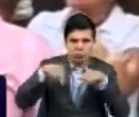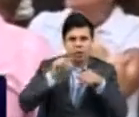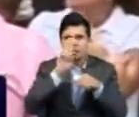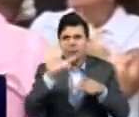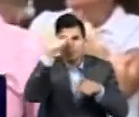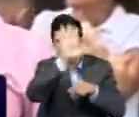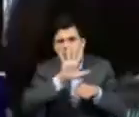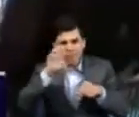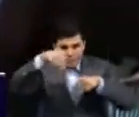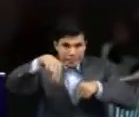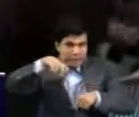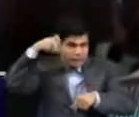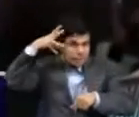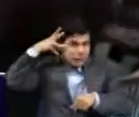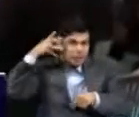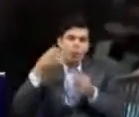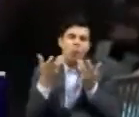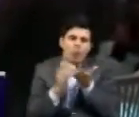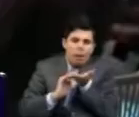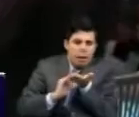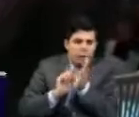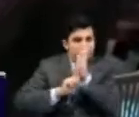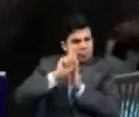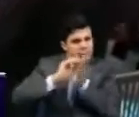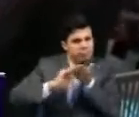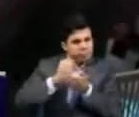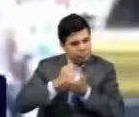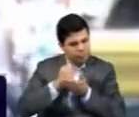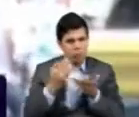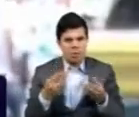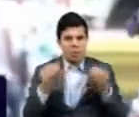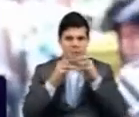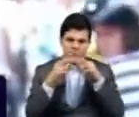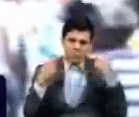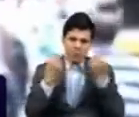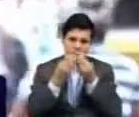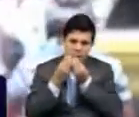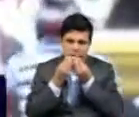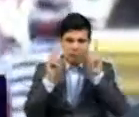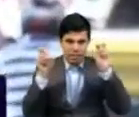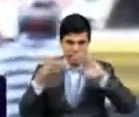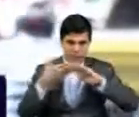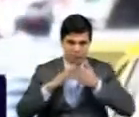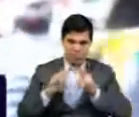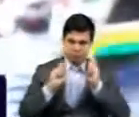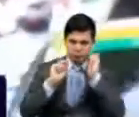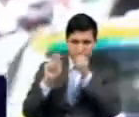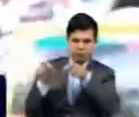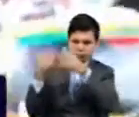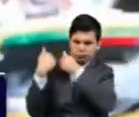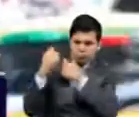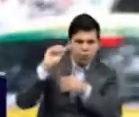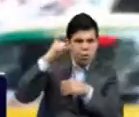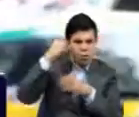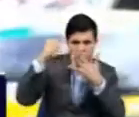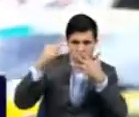Santander para conseguir grandes resultados. Además, la Mesa Nacional de Paz lo delegó a él como representante de los gobernadores